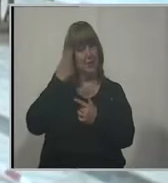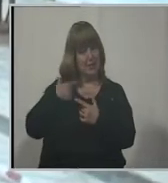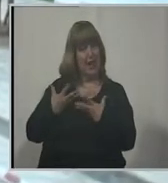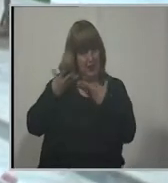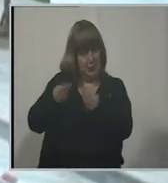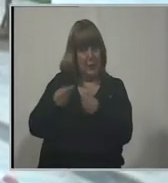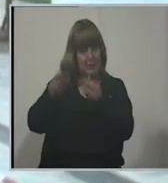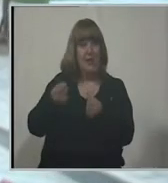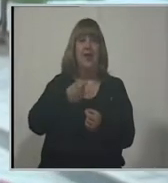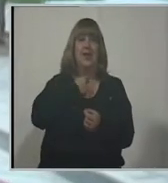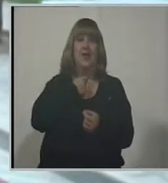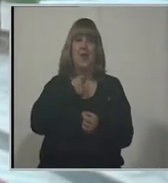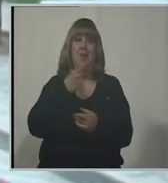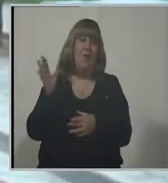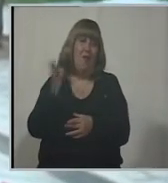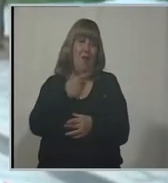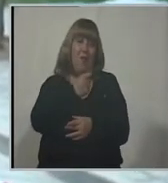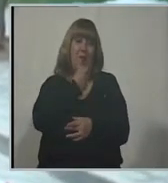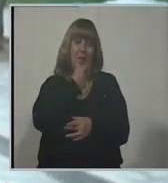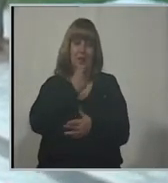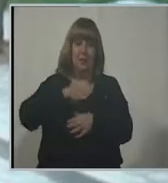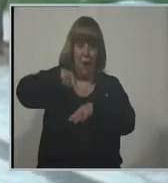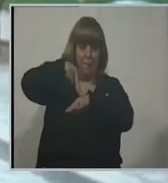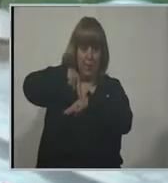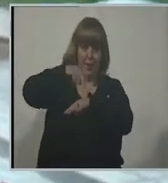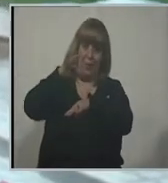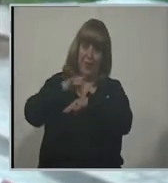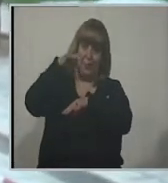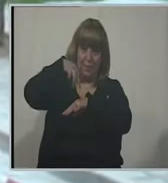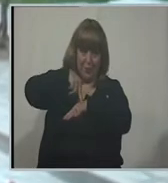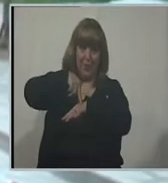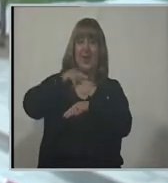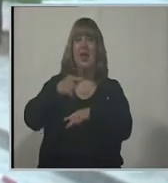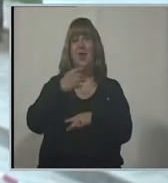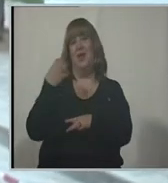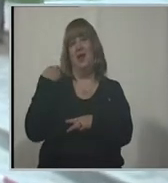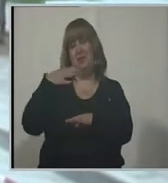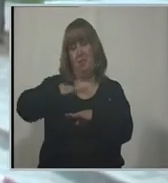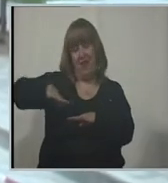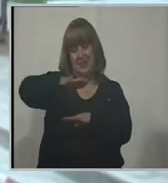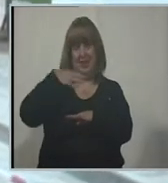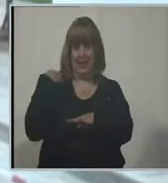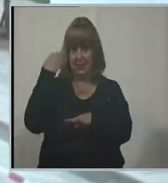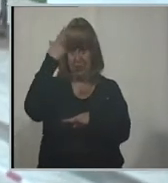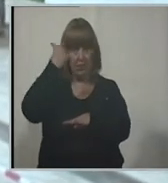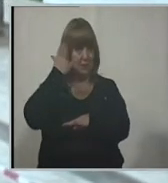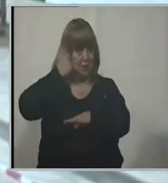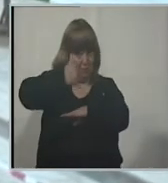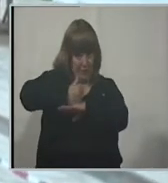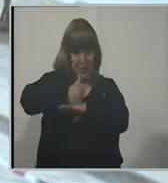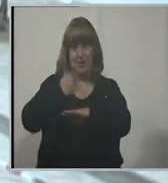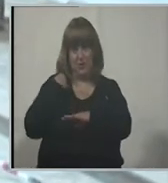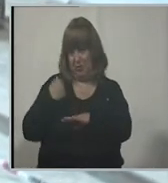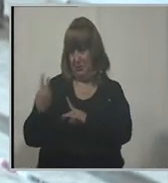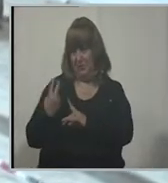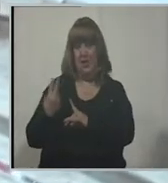Porque queremos, como todos los mendocinos, pisar nuevamente la Plaza General San Martín, en donde estamos ubicados en este momento, ¿sí?